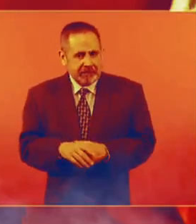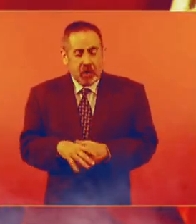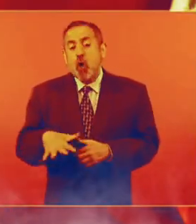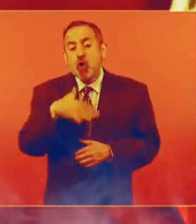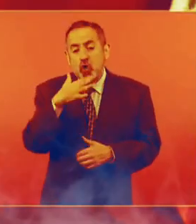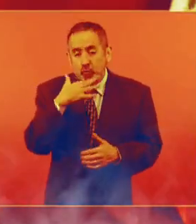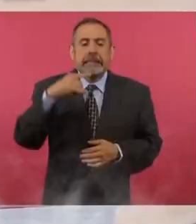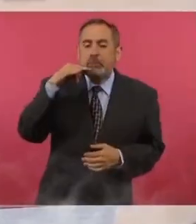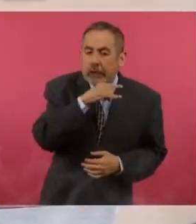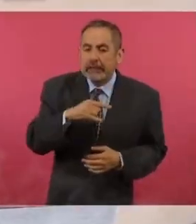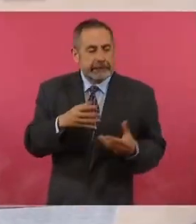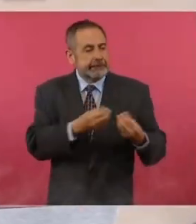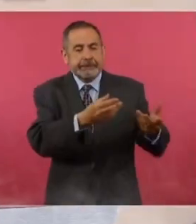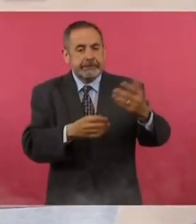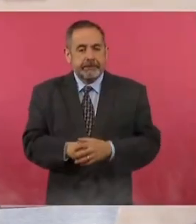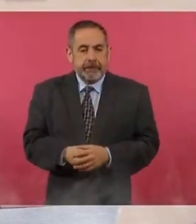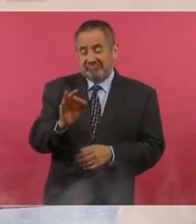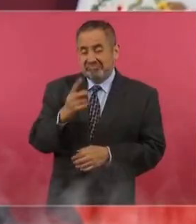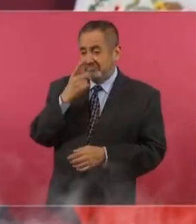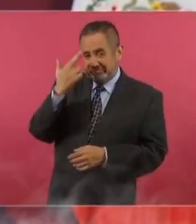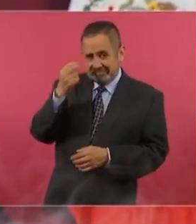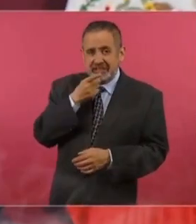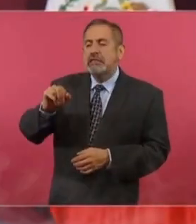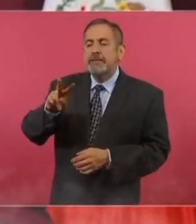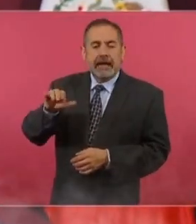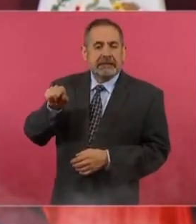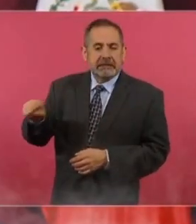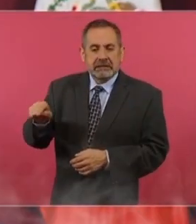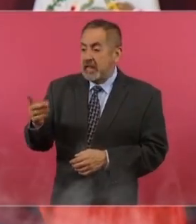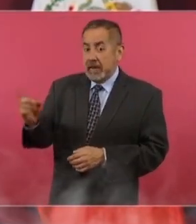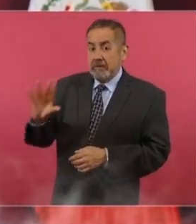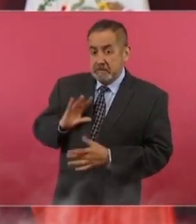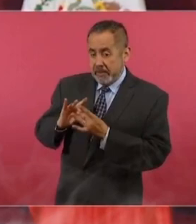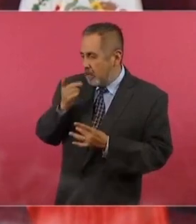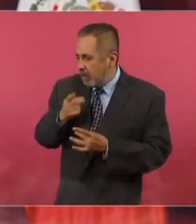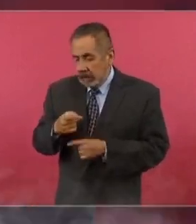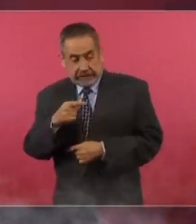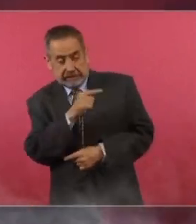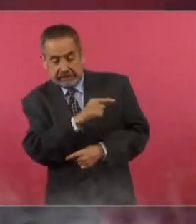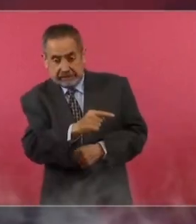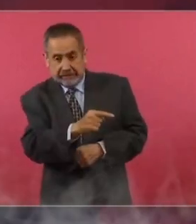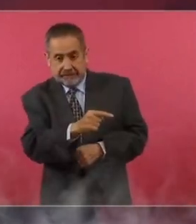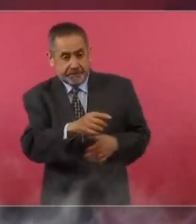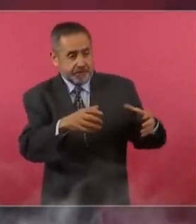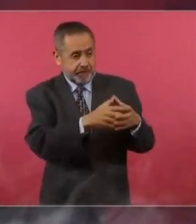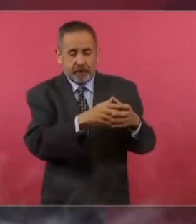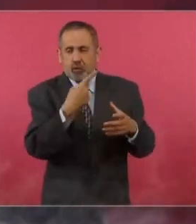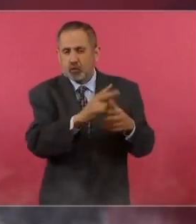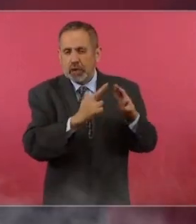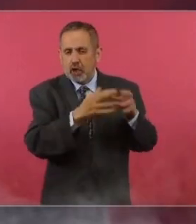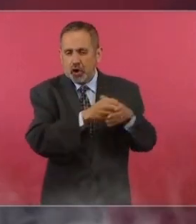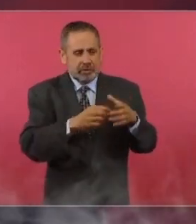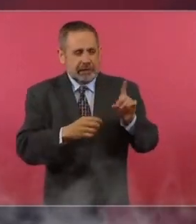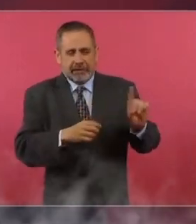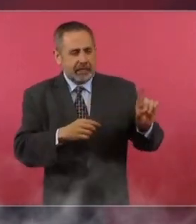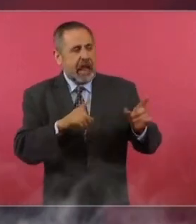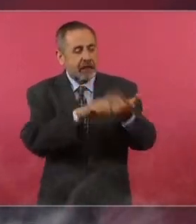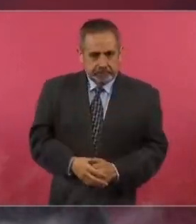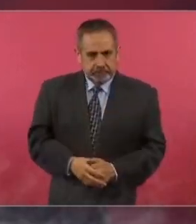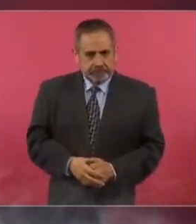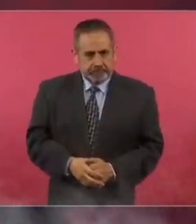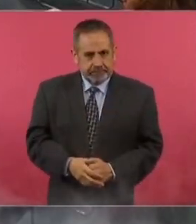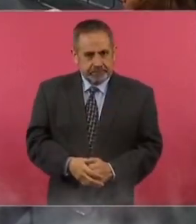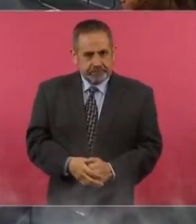corruptos, hipócritas. Por eso no se equivocó Monsi cuando me dijo que la verdadera doctrina de la derecha era la